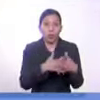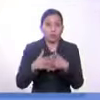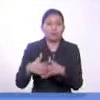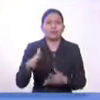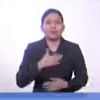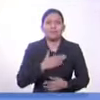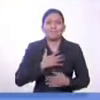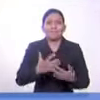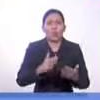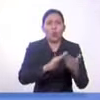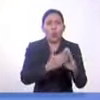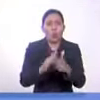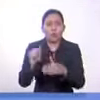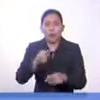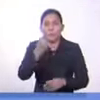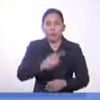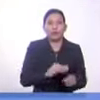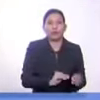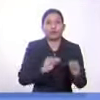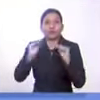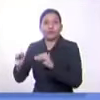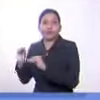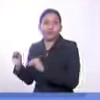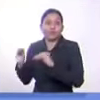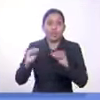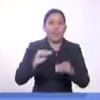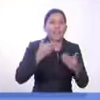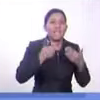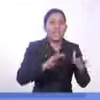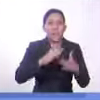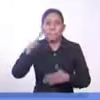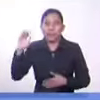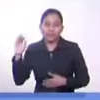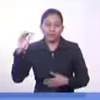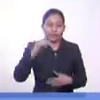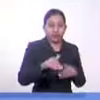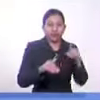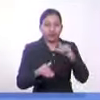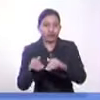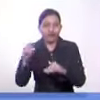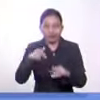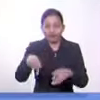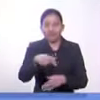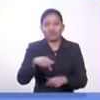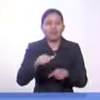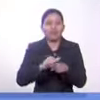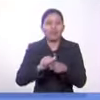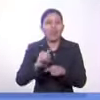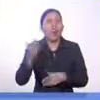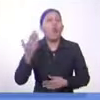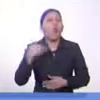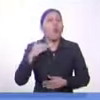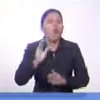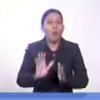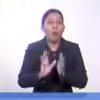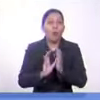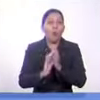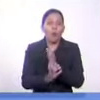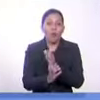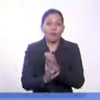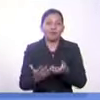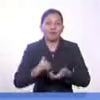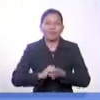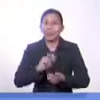comunidades de grupos migrantes que se reúnen por países para recordar y practicar sus tradiciones, especialmente los une la